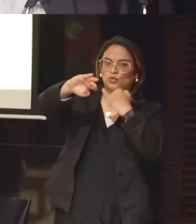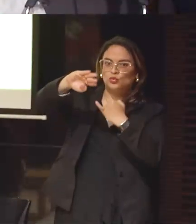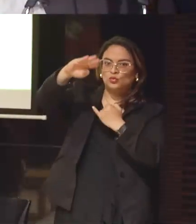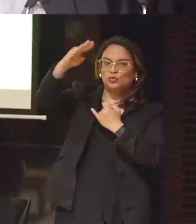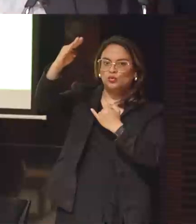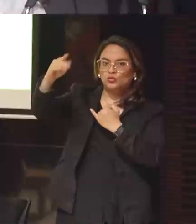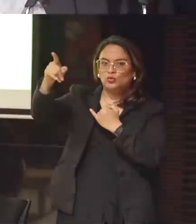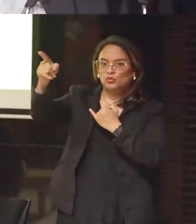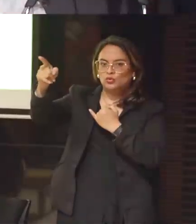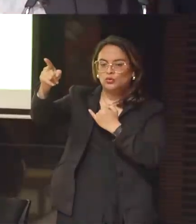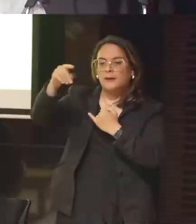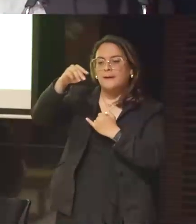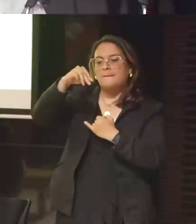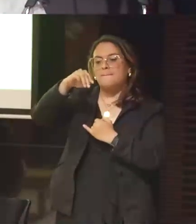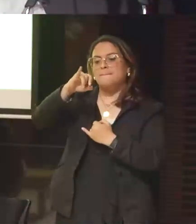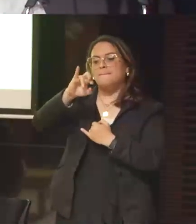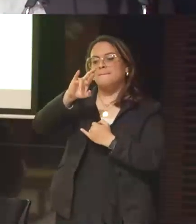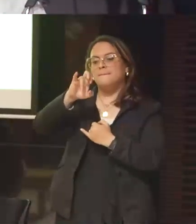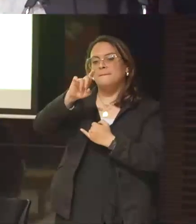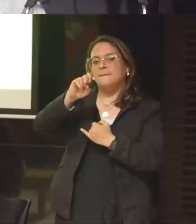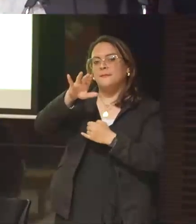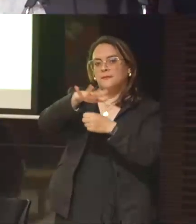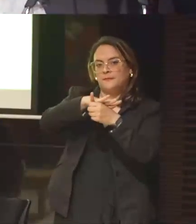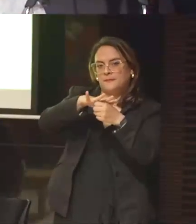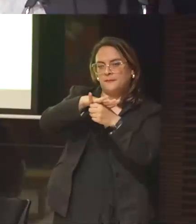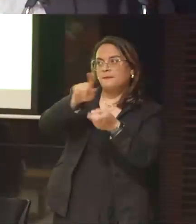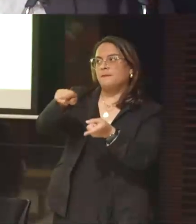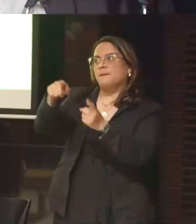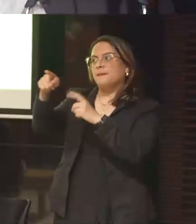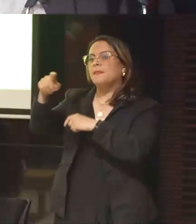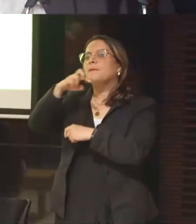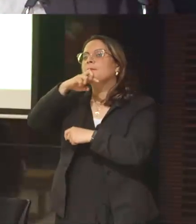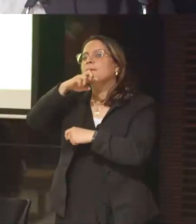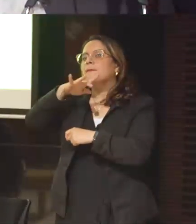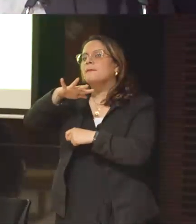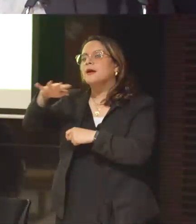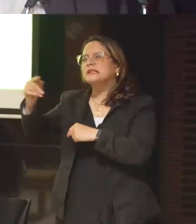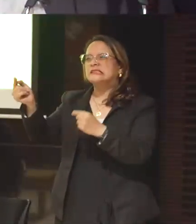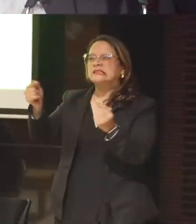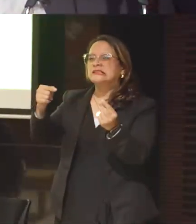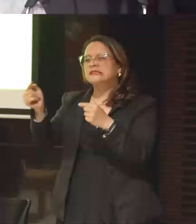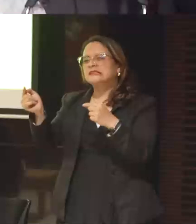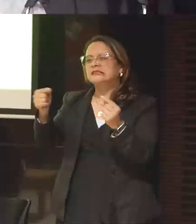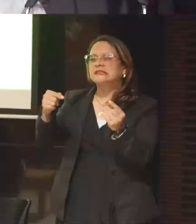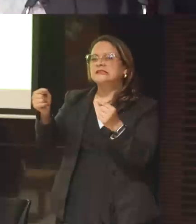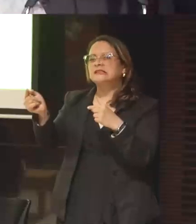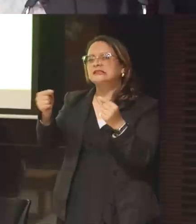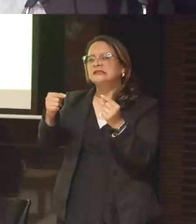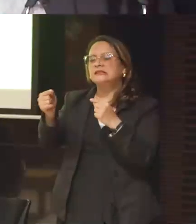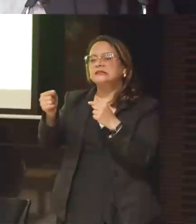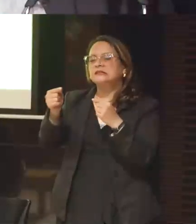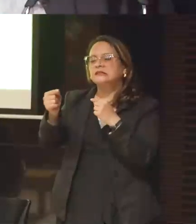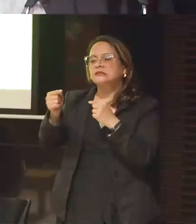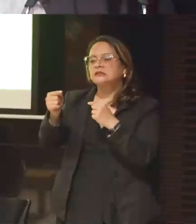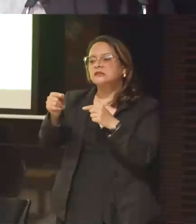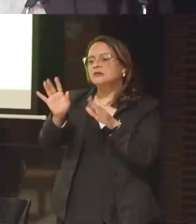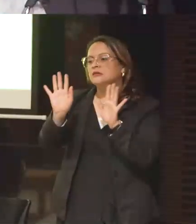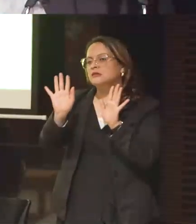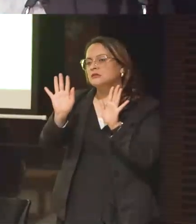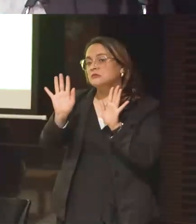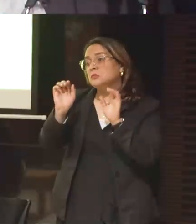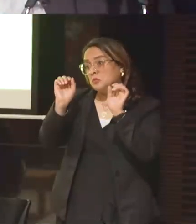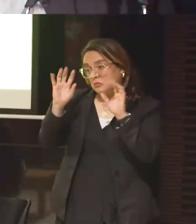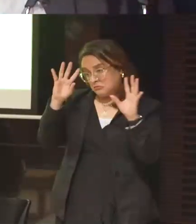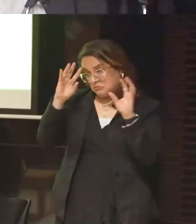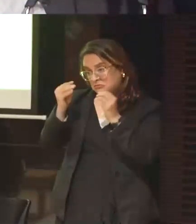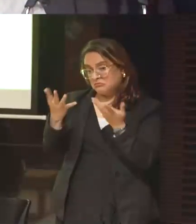barrio Mirador y los del barrio Paraíso. Entonces, la forma en que eso se resolvió fue llamándola Mirador del Paraíso,